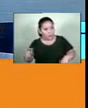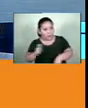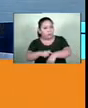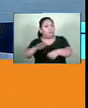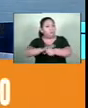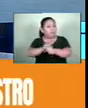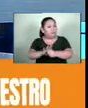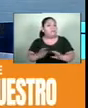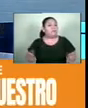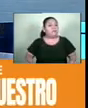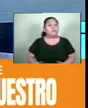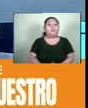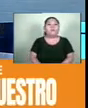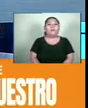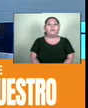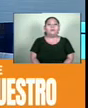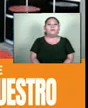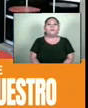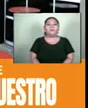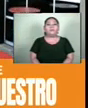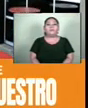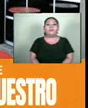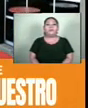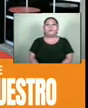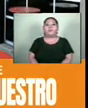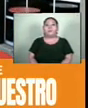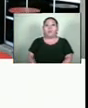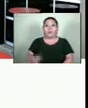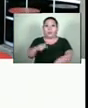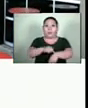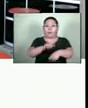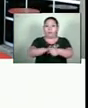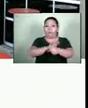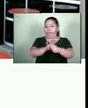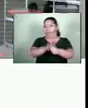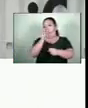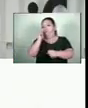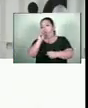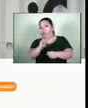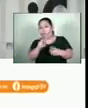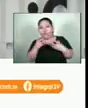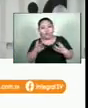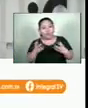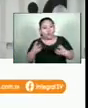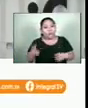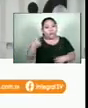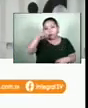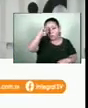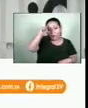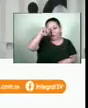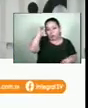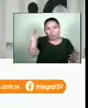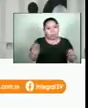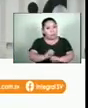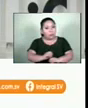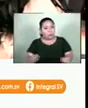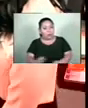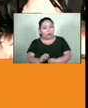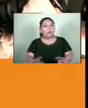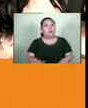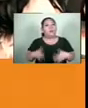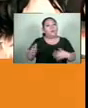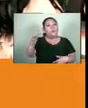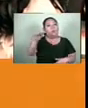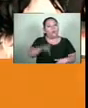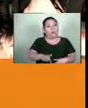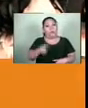del coronavirus. En medio de la pandemia, los altos índices de desempleo acapararon los titulares y la atención nacional.